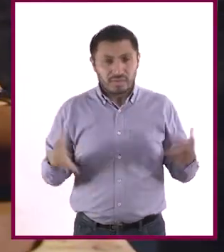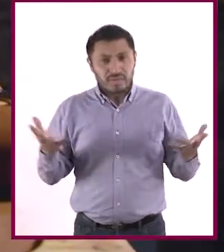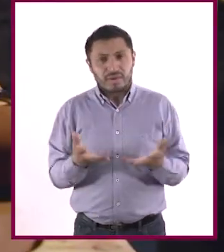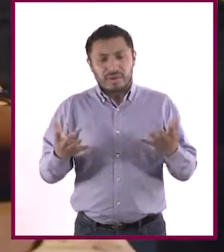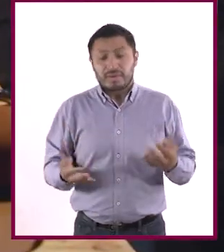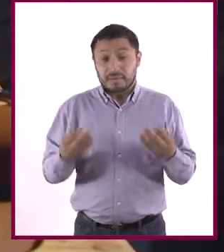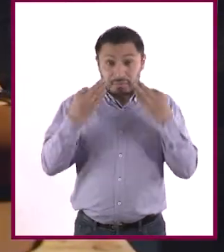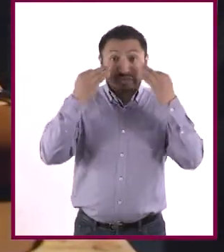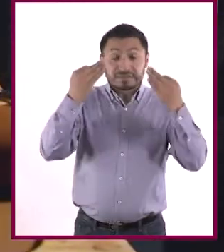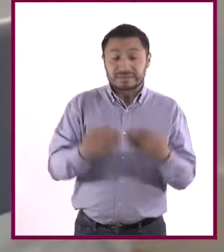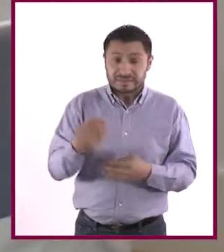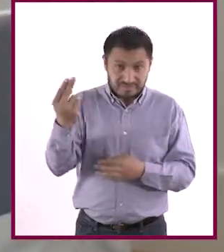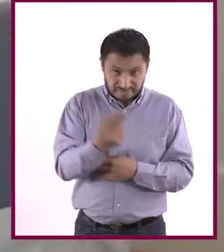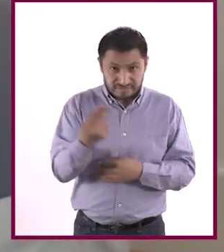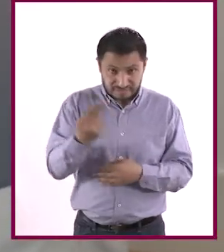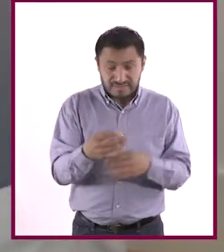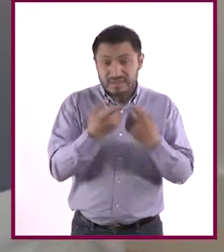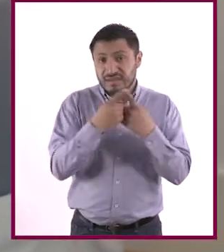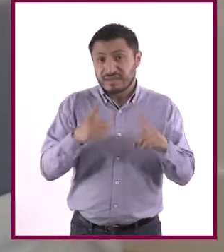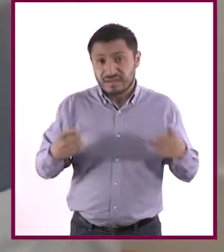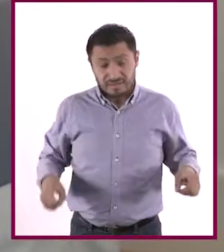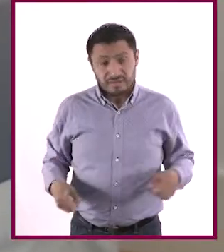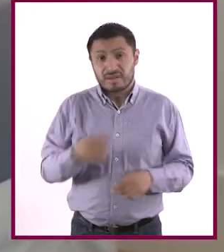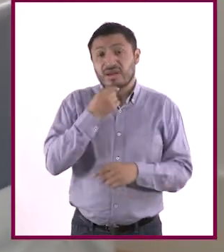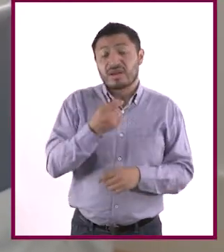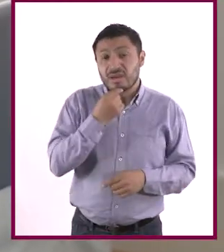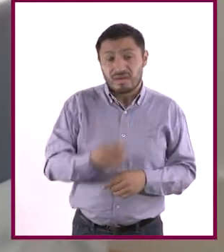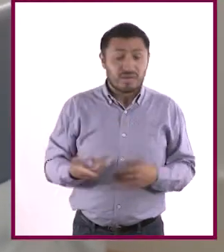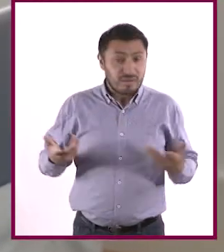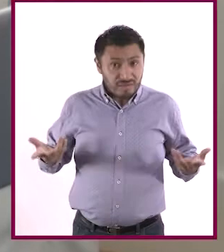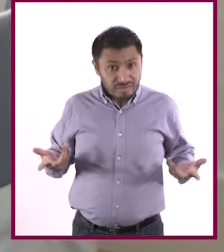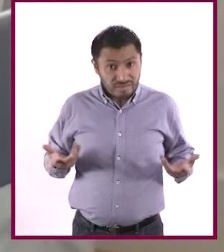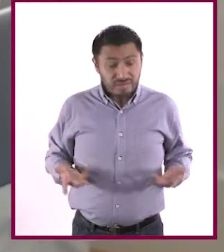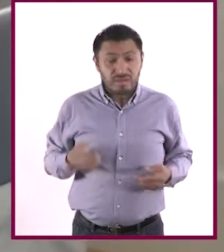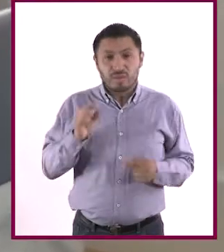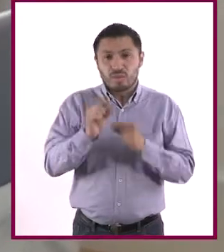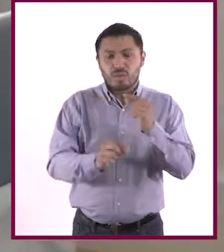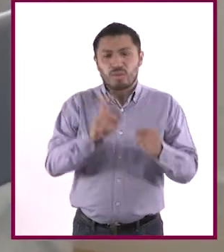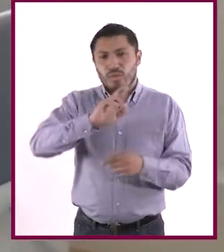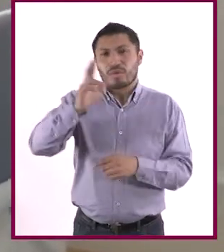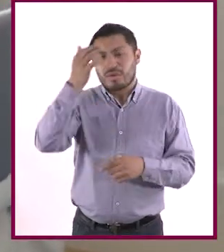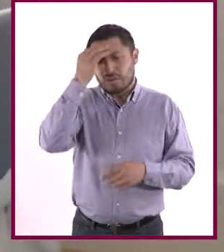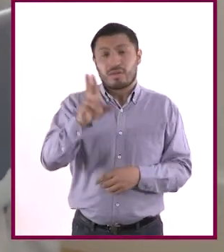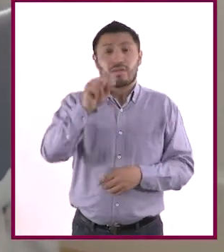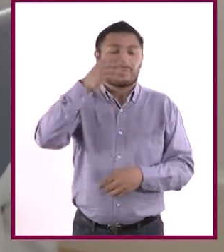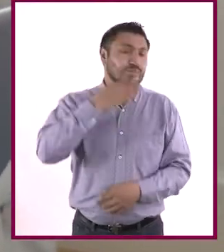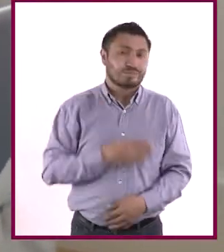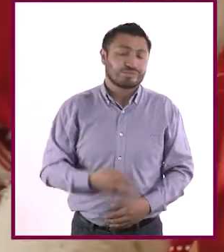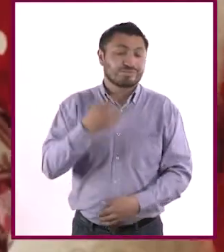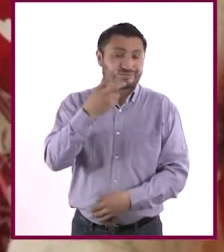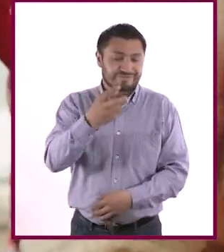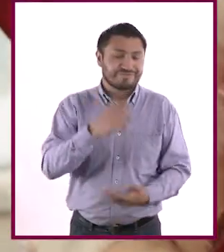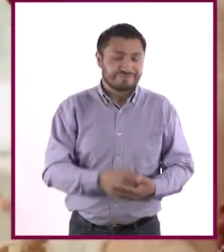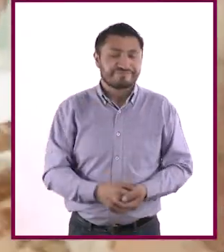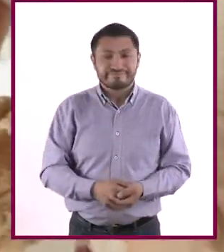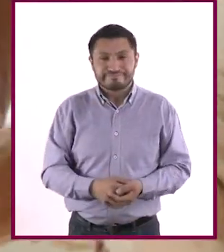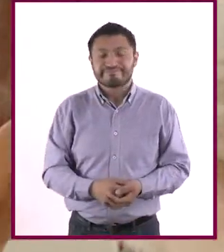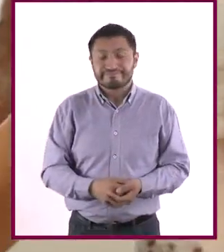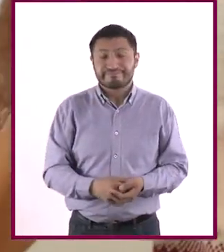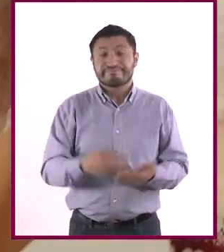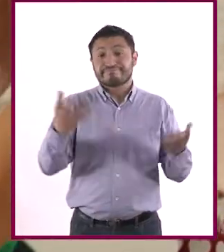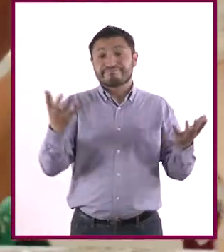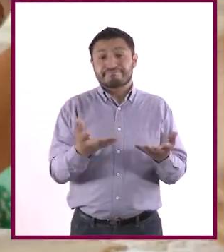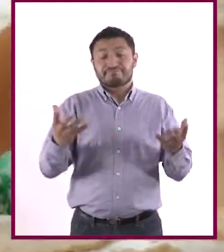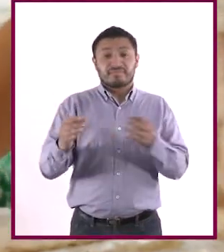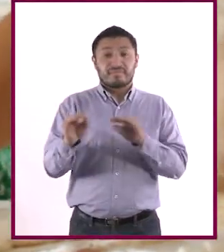más evidentes las necesidades de desarrollo de las y los niños, se fue reconociendo la injusticia de esta situación y se creó